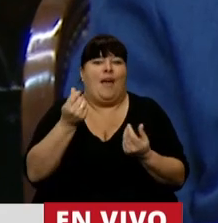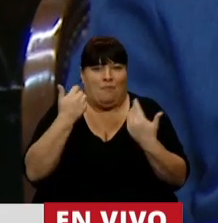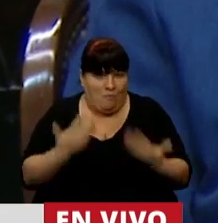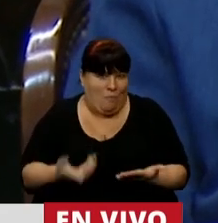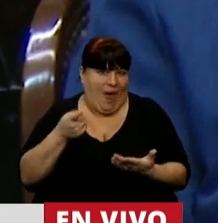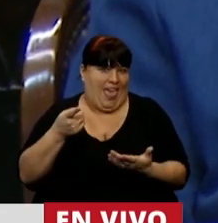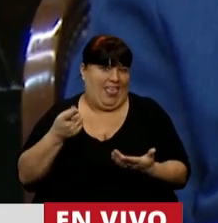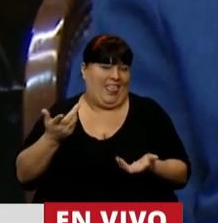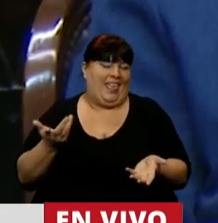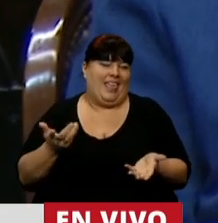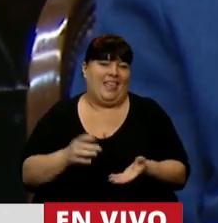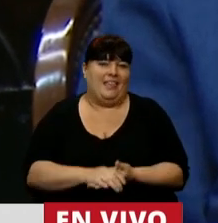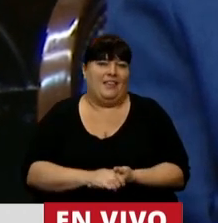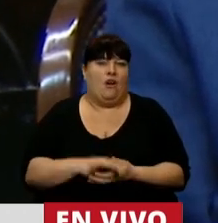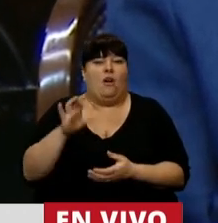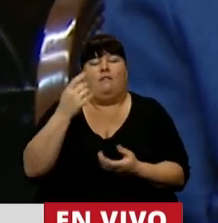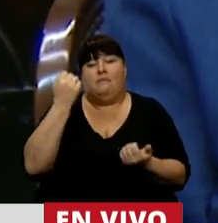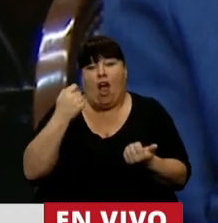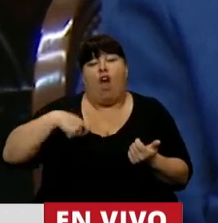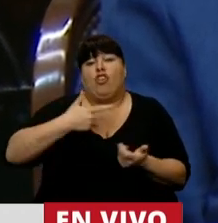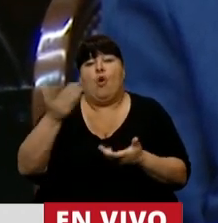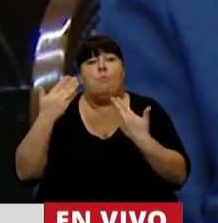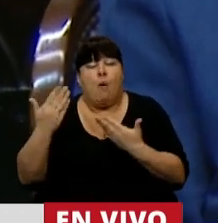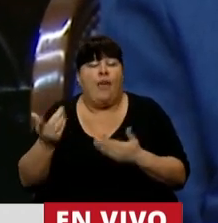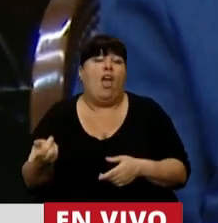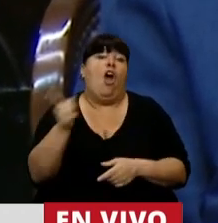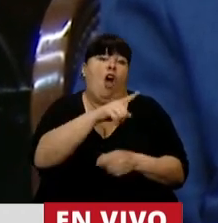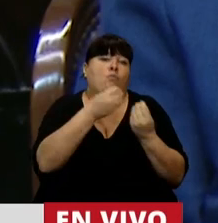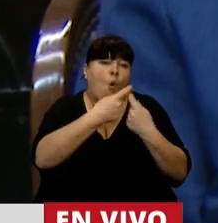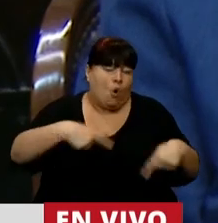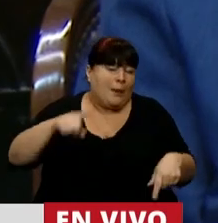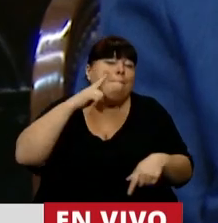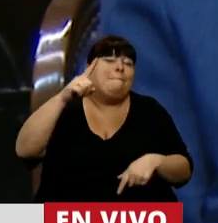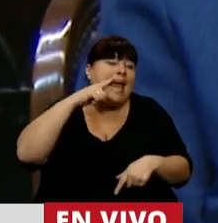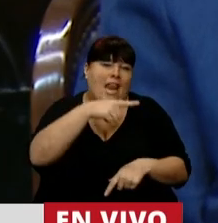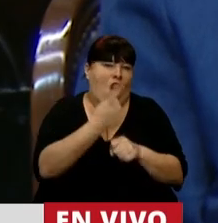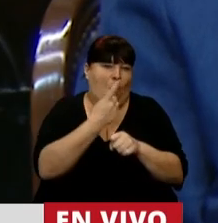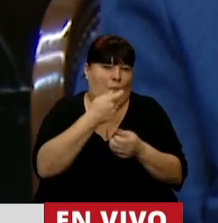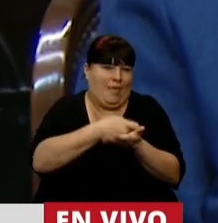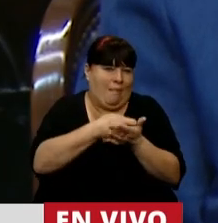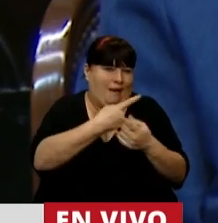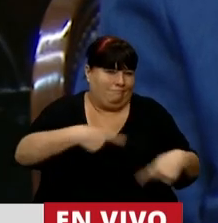condiciones sociales o económicas lo pueden, y muchas otras, y miles de otras no.